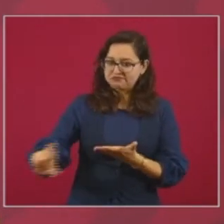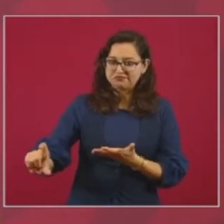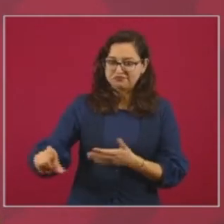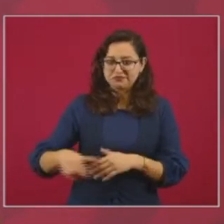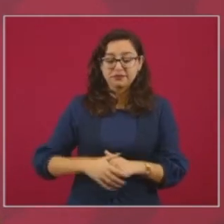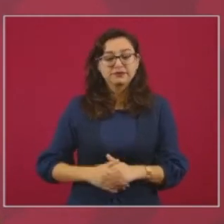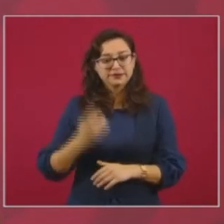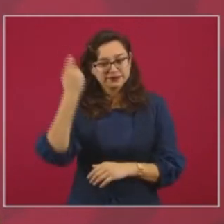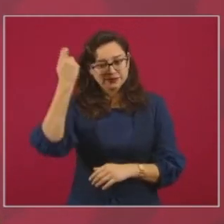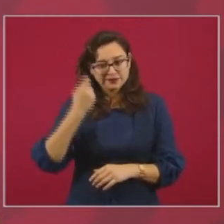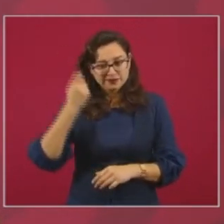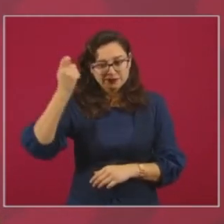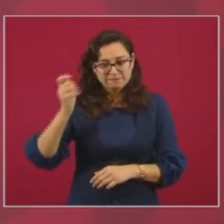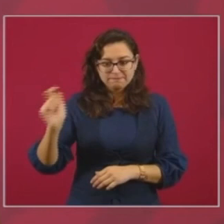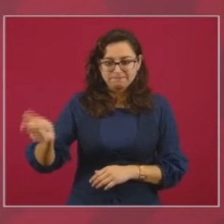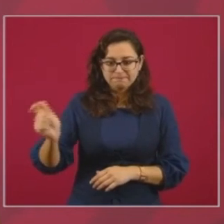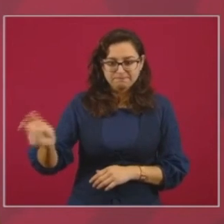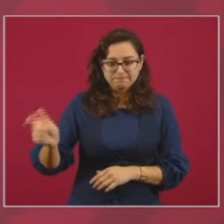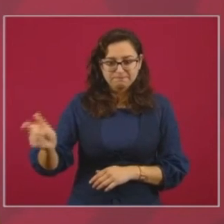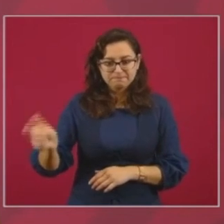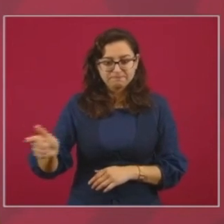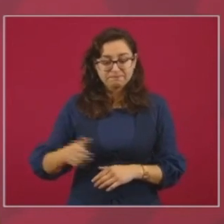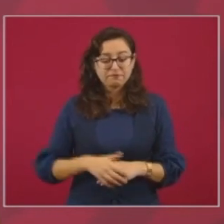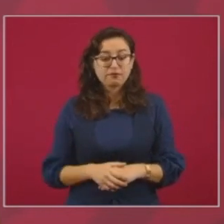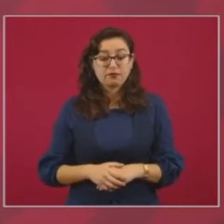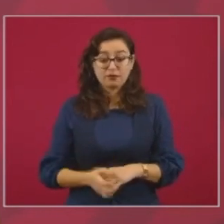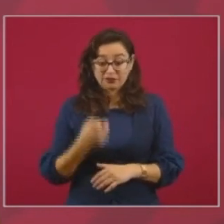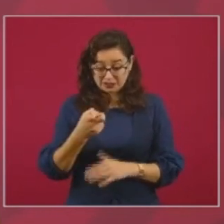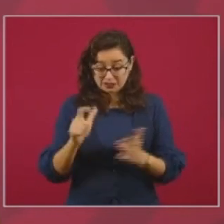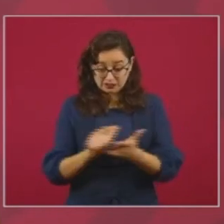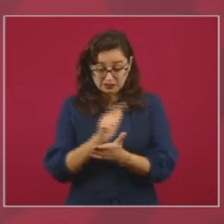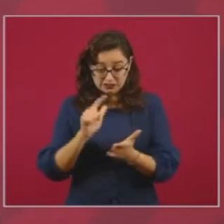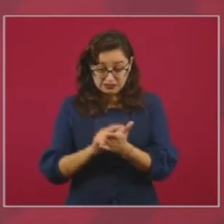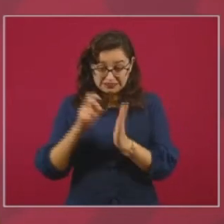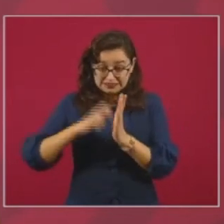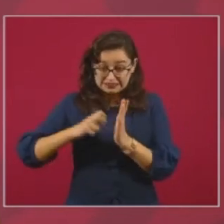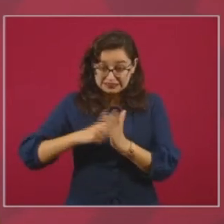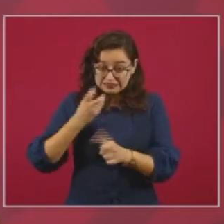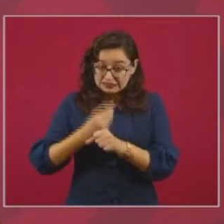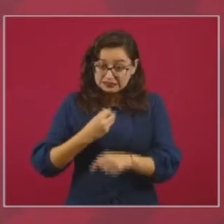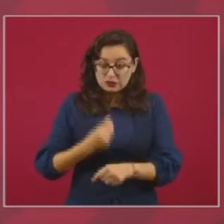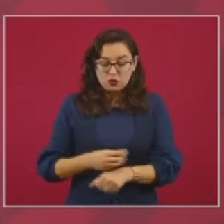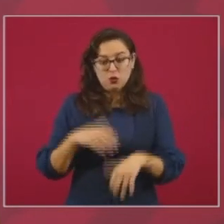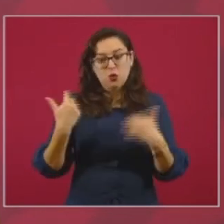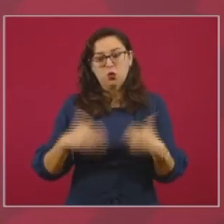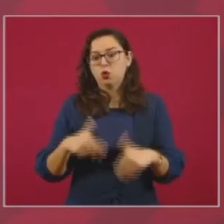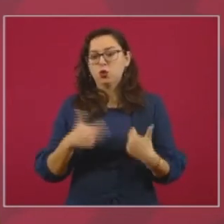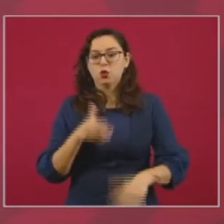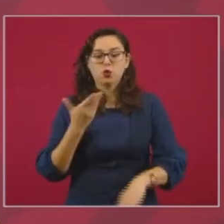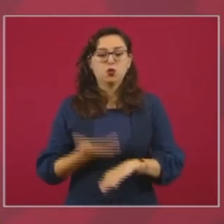de pensión. Esa modificación fue muy importante.